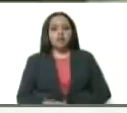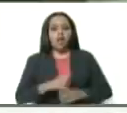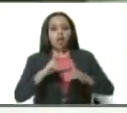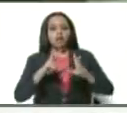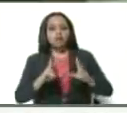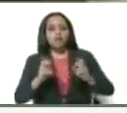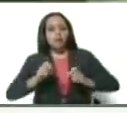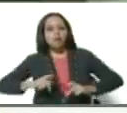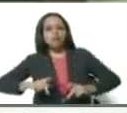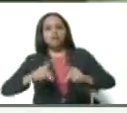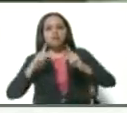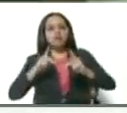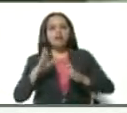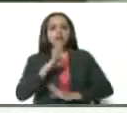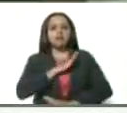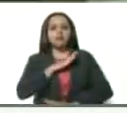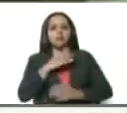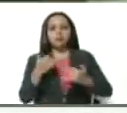una oportunidad